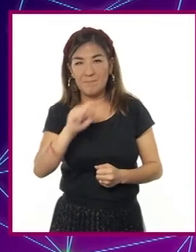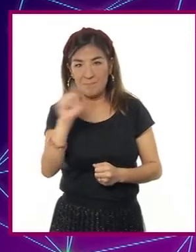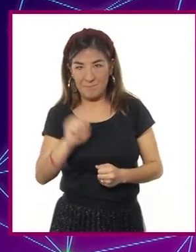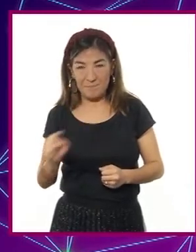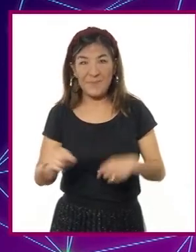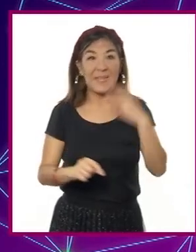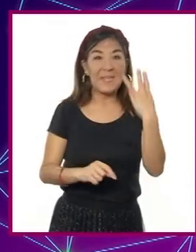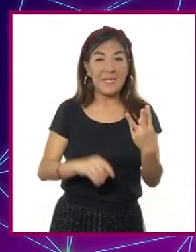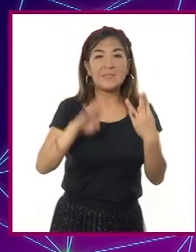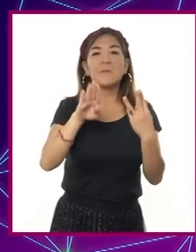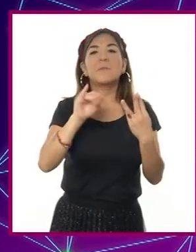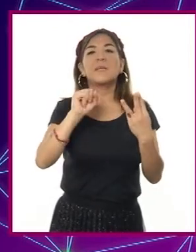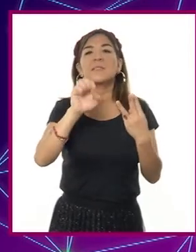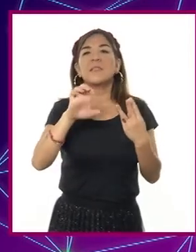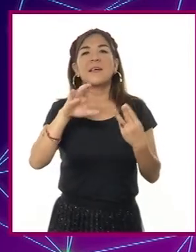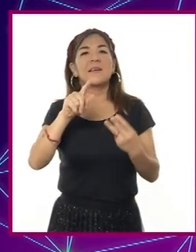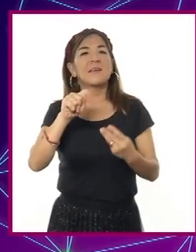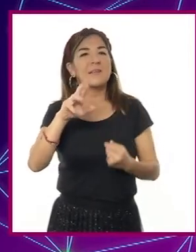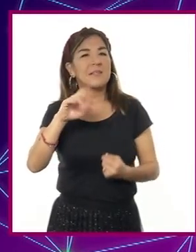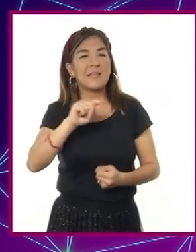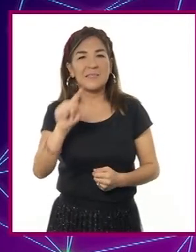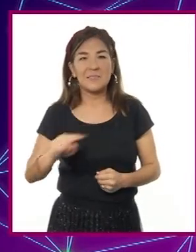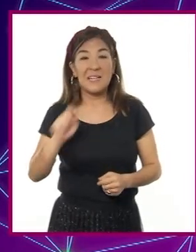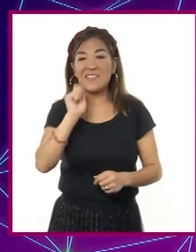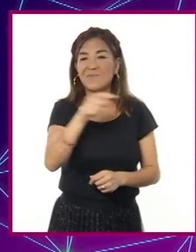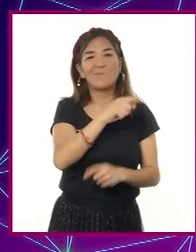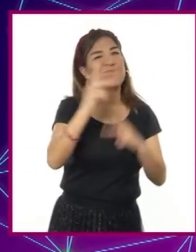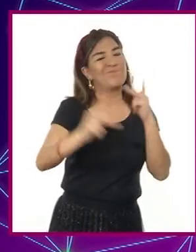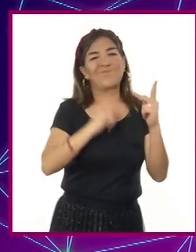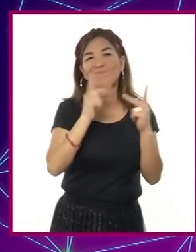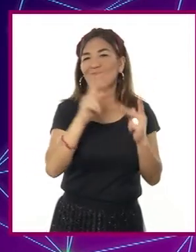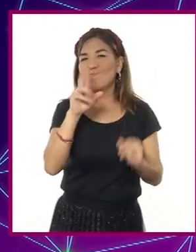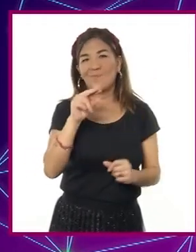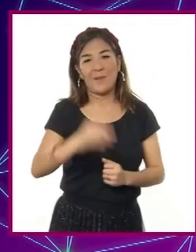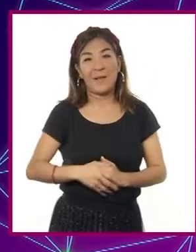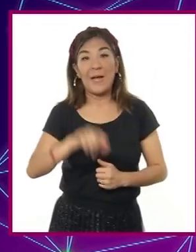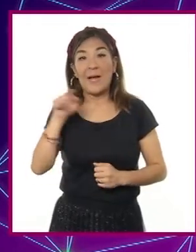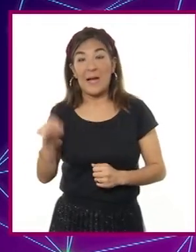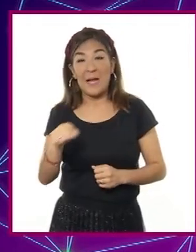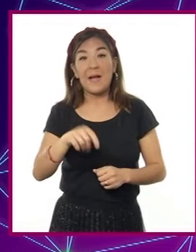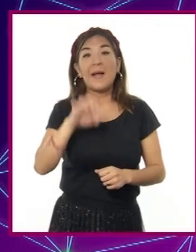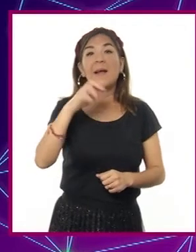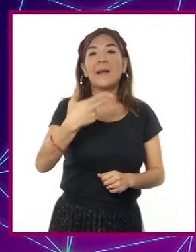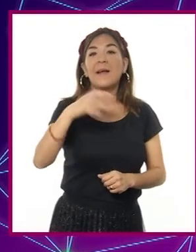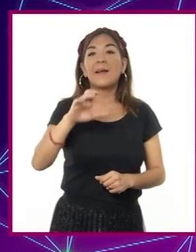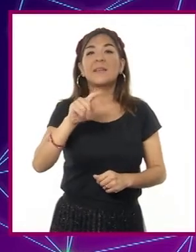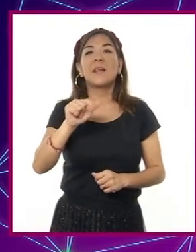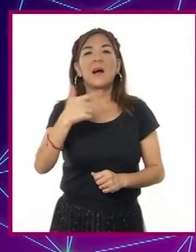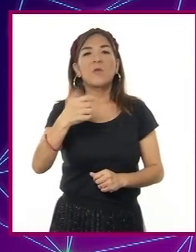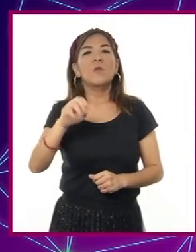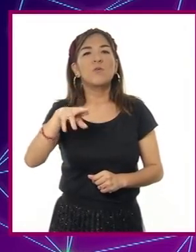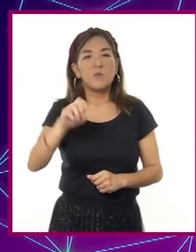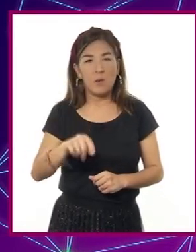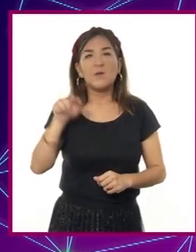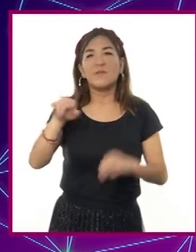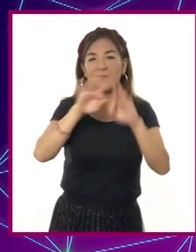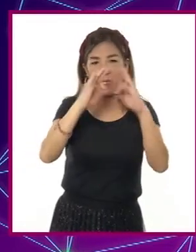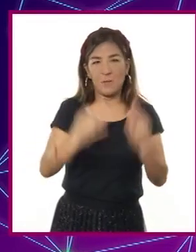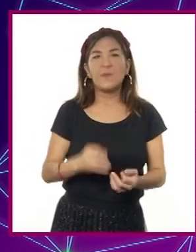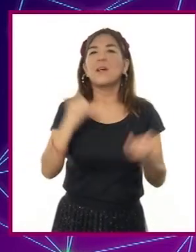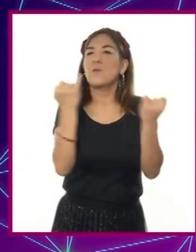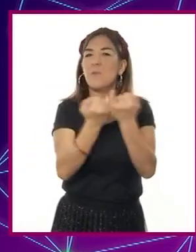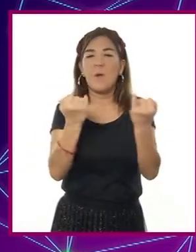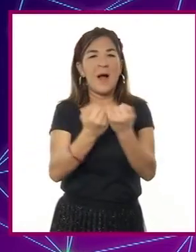cuadrado, las rectas no coinciden. En el heptágono regular son 7 mediatrices que coinciden con las 7